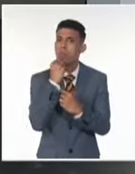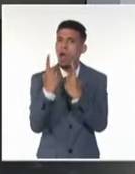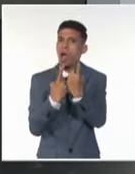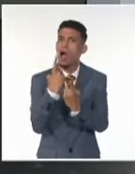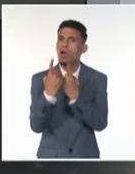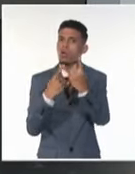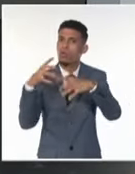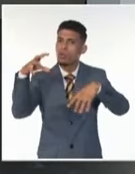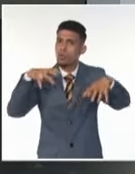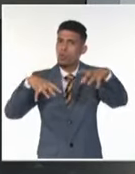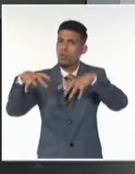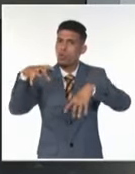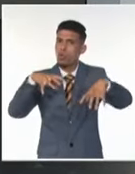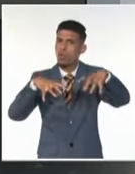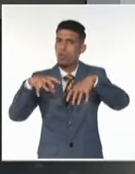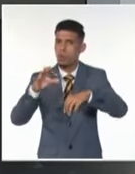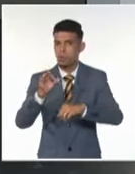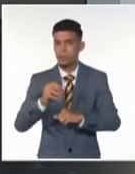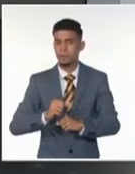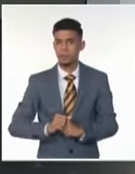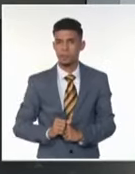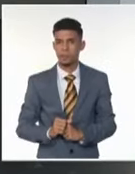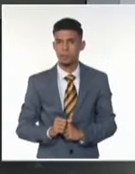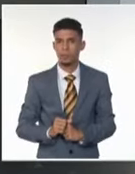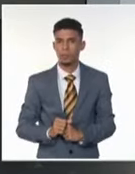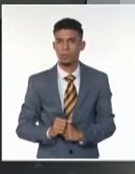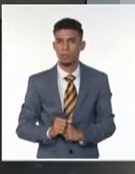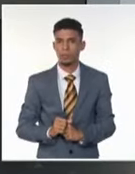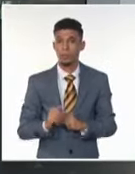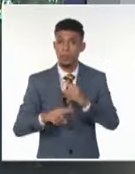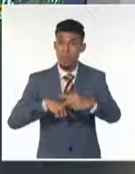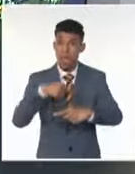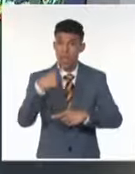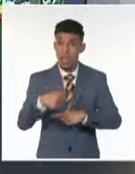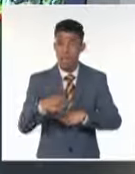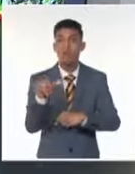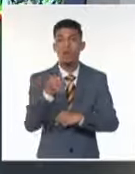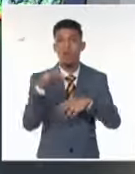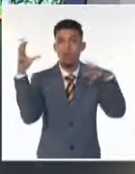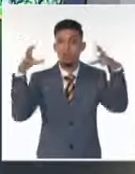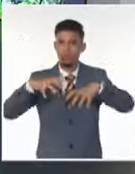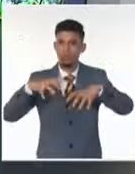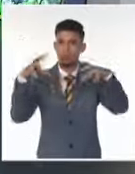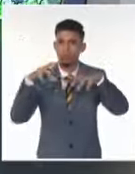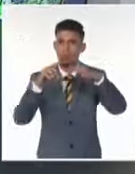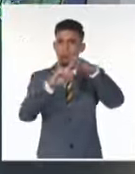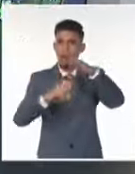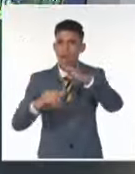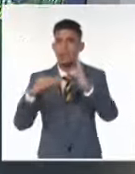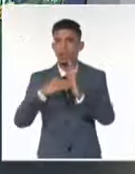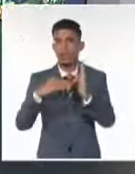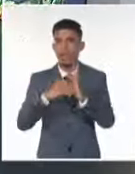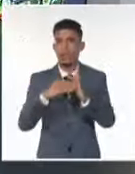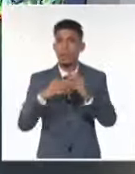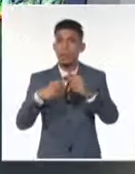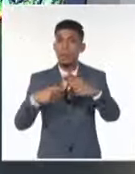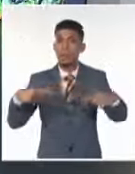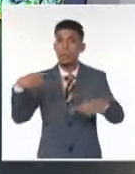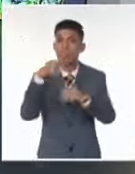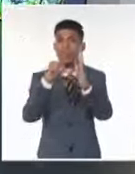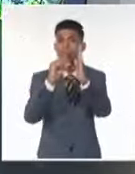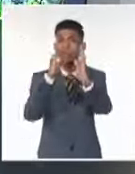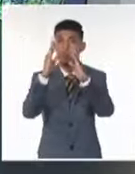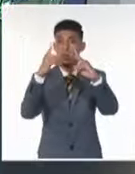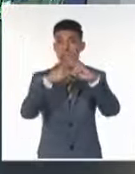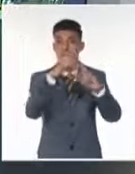cuanto a las lluvias para los próximos tres días. Así que para mañana también chubascos y tormentas eléctricas en la tarde, sobre todo hacia el centro y el oriente